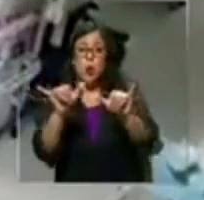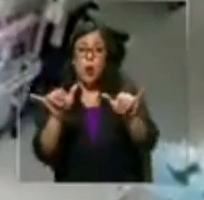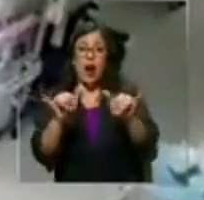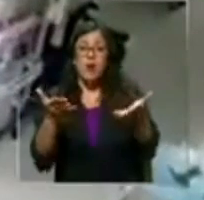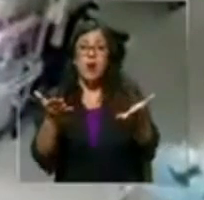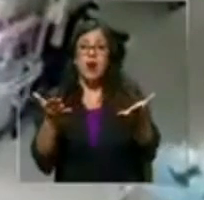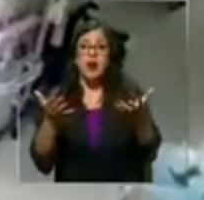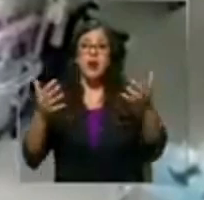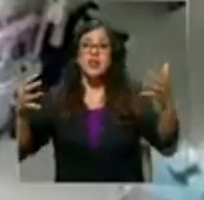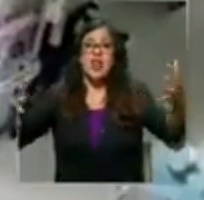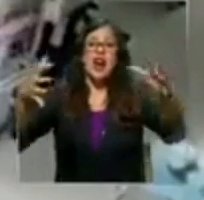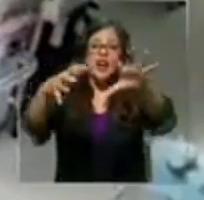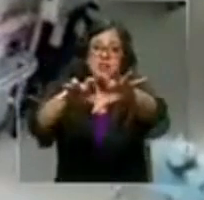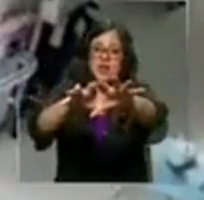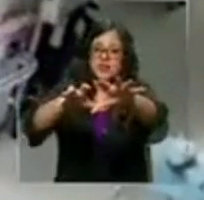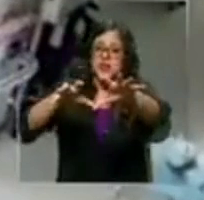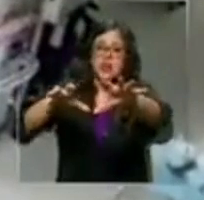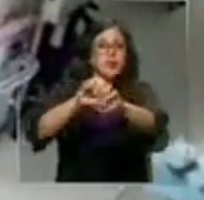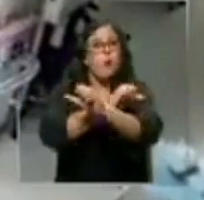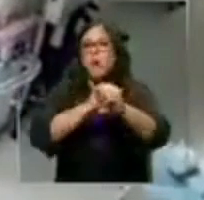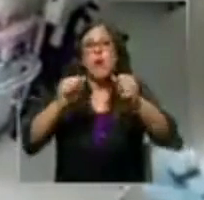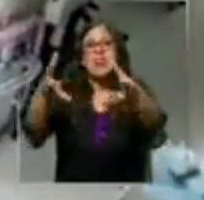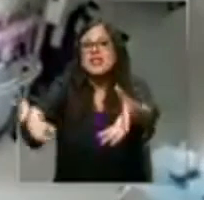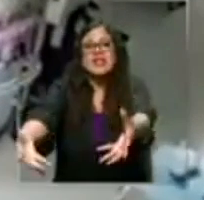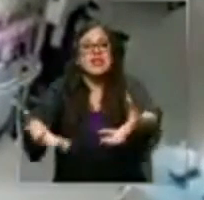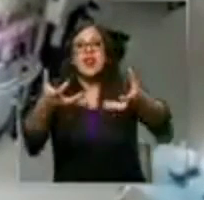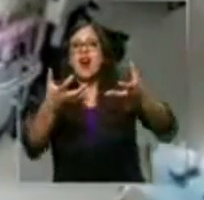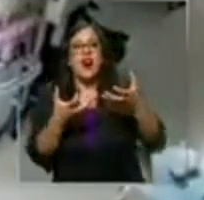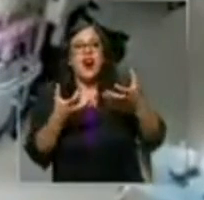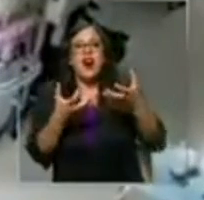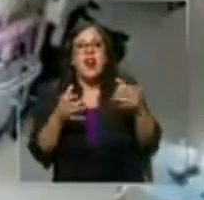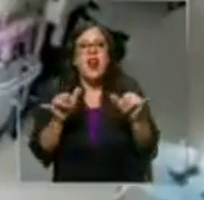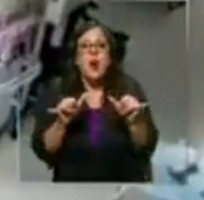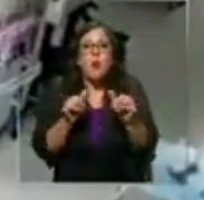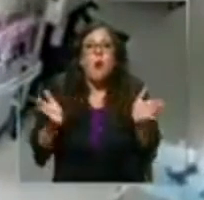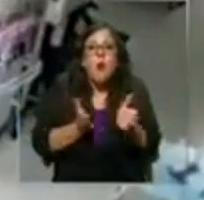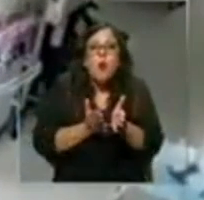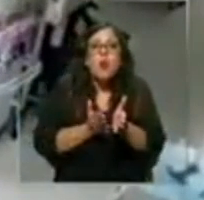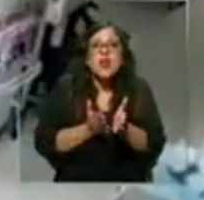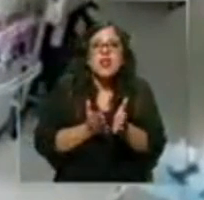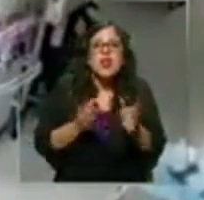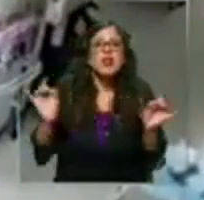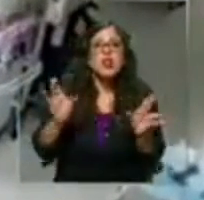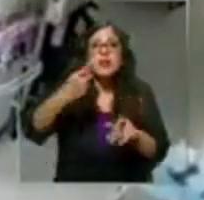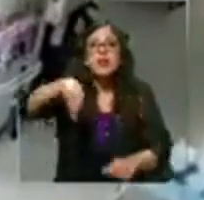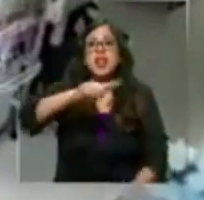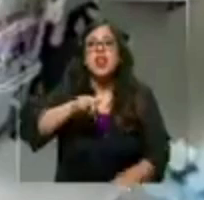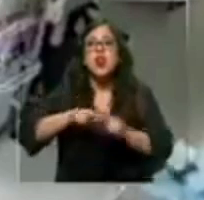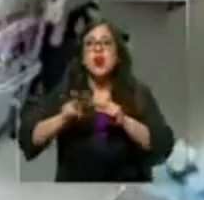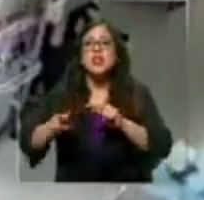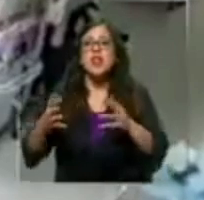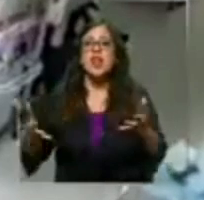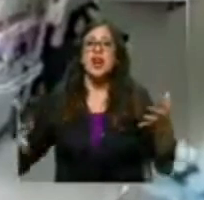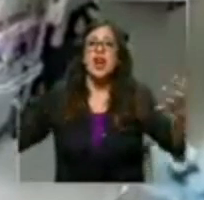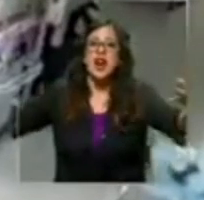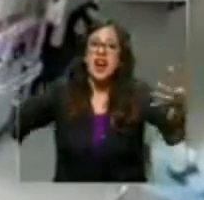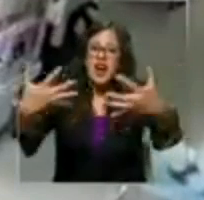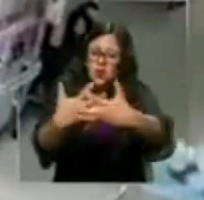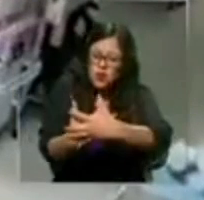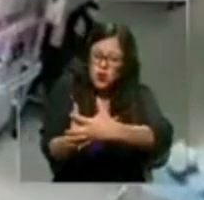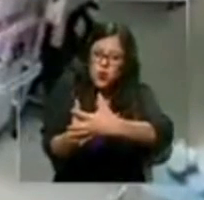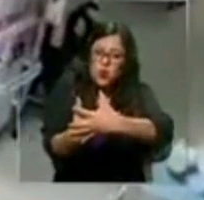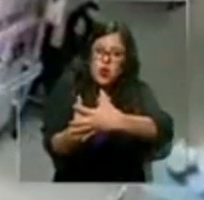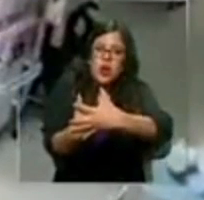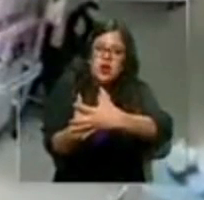Y las abrazan porque, claro, ante la imposibilidad de sacar, obviamente, a los neonatos, lo único que atinan a hacer es a cubrirlas con su cuerpo, a tratar